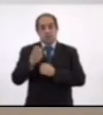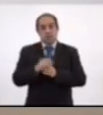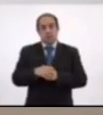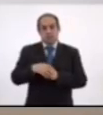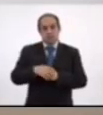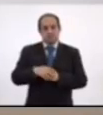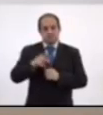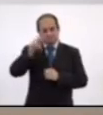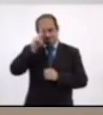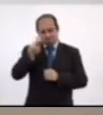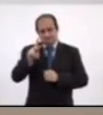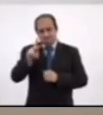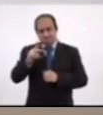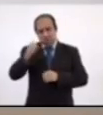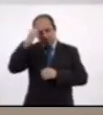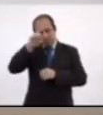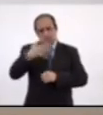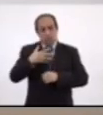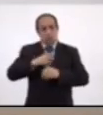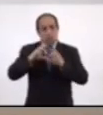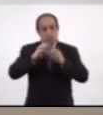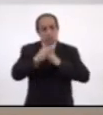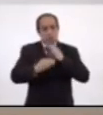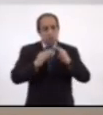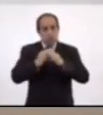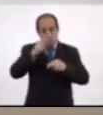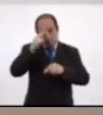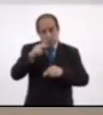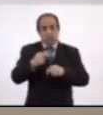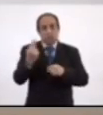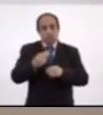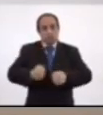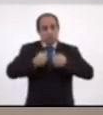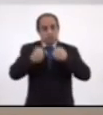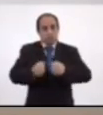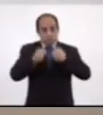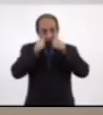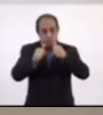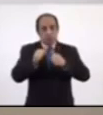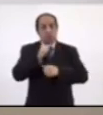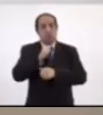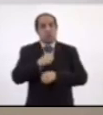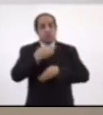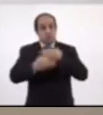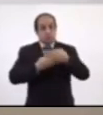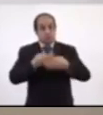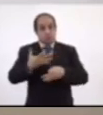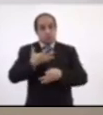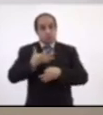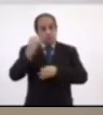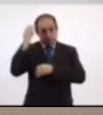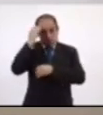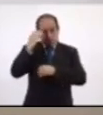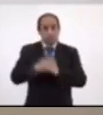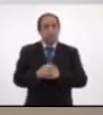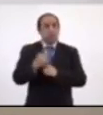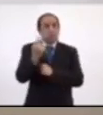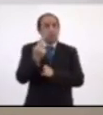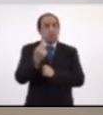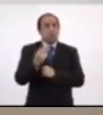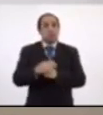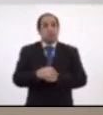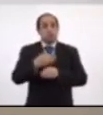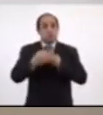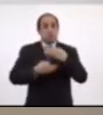el mundo, en México teníamos que garantizar la atención, que nadie se quedara sin una cama, si lo requería, que nadie se quedara sin